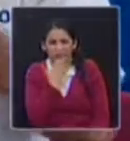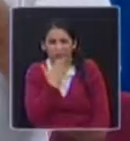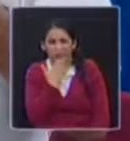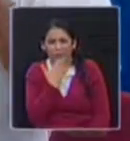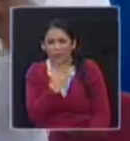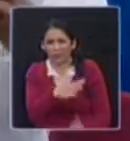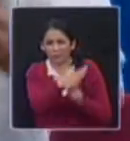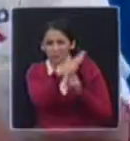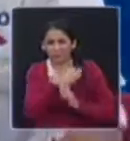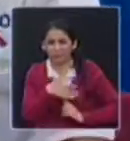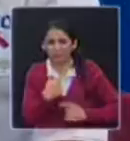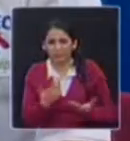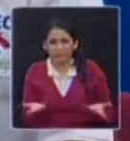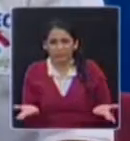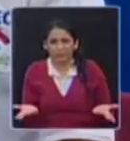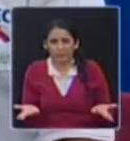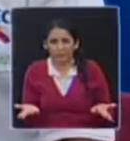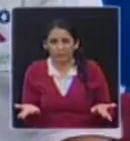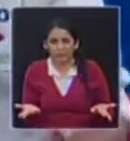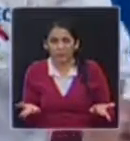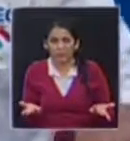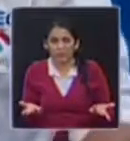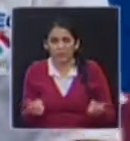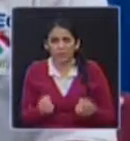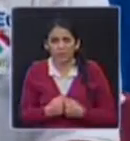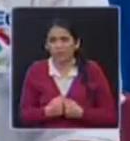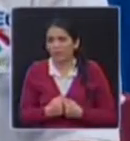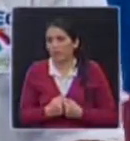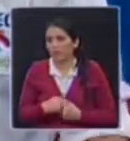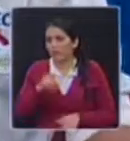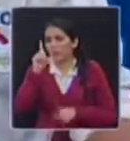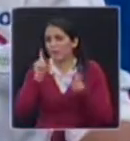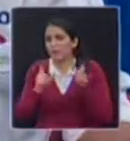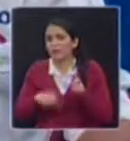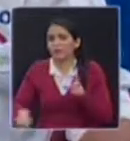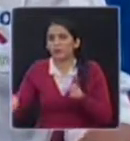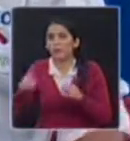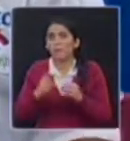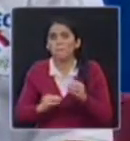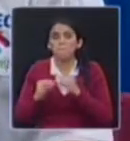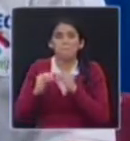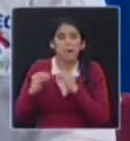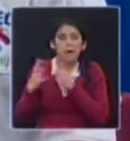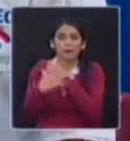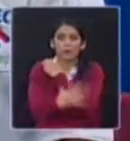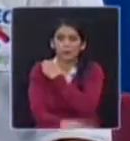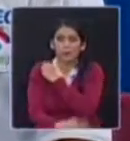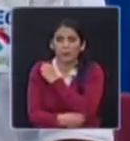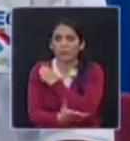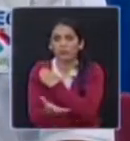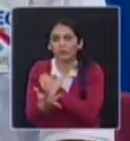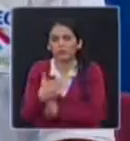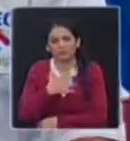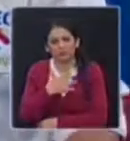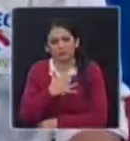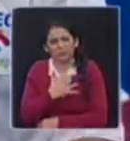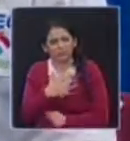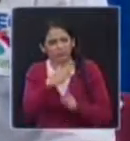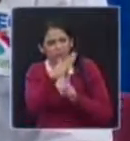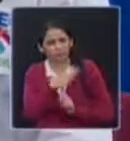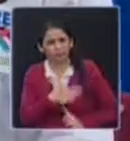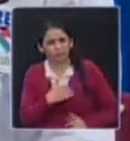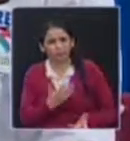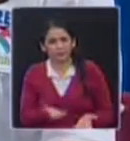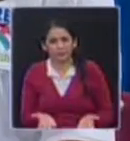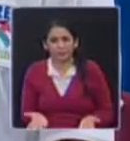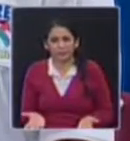personas de más escasos recursos económicos, de menos recursos económicos, también se sienten aludidas, puesto que no puede ser posible